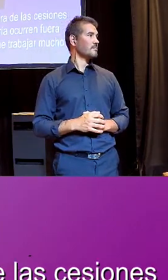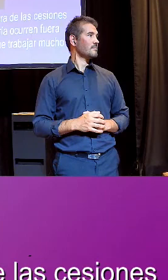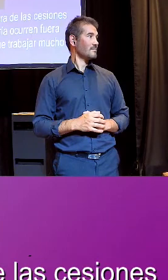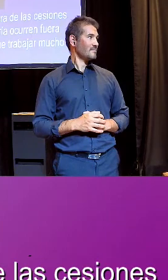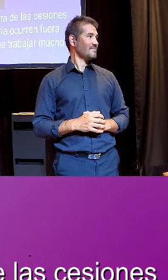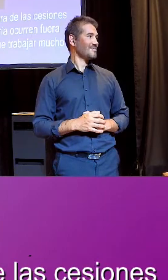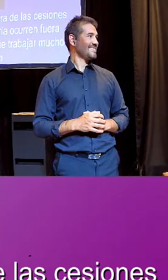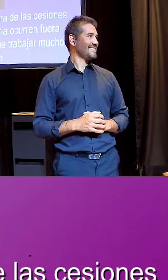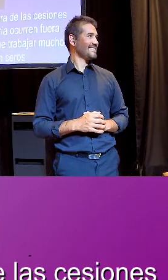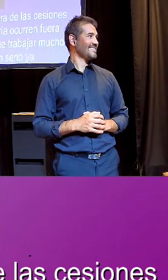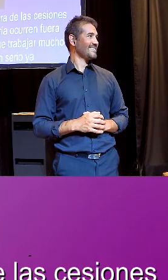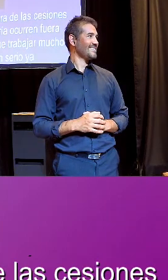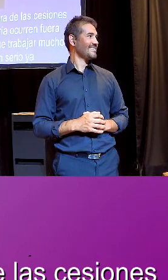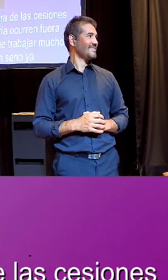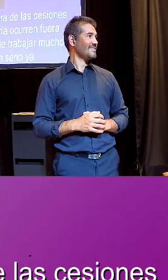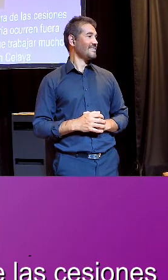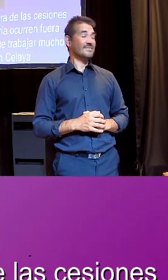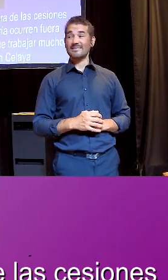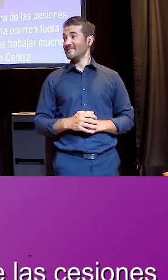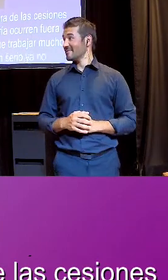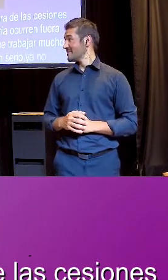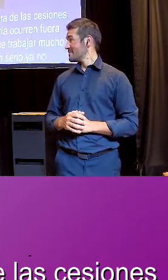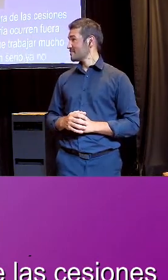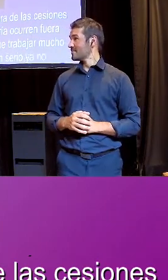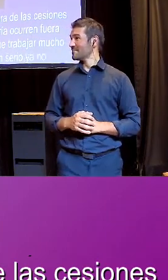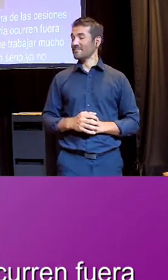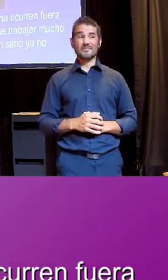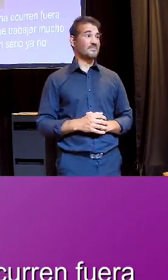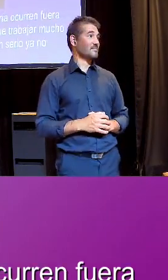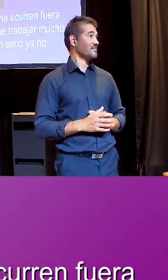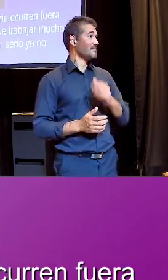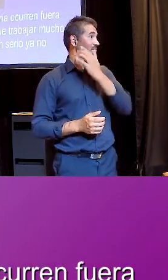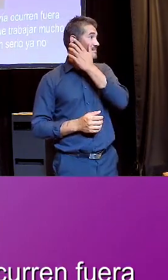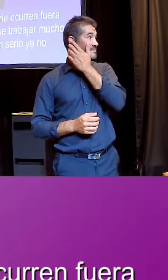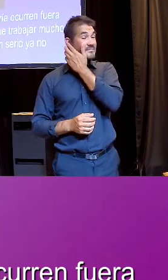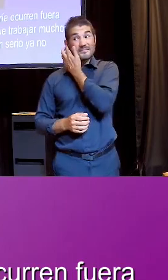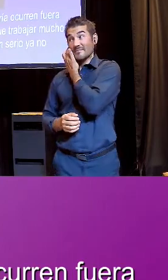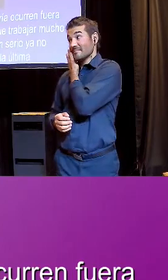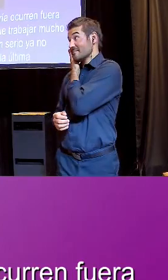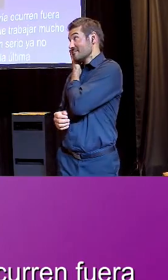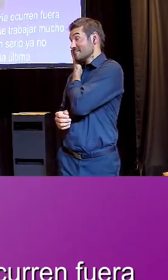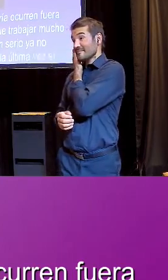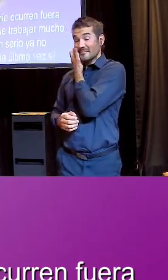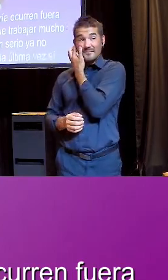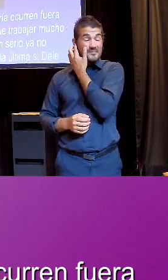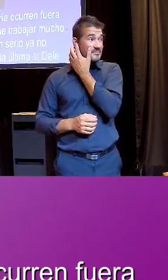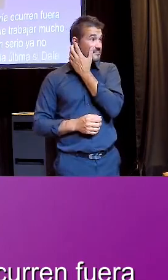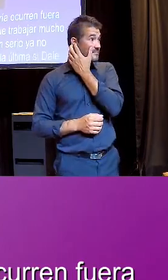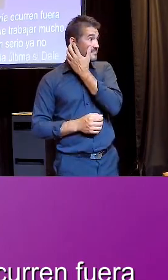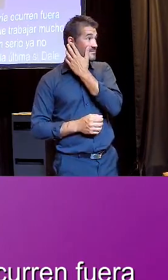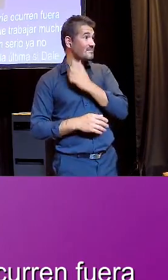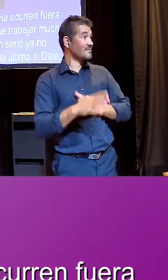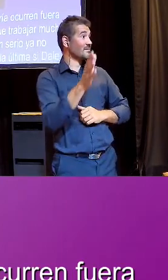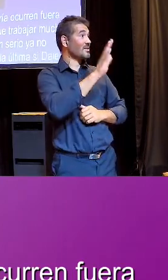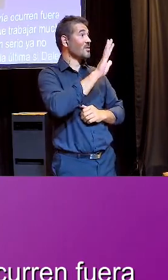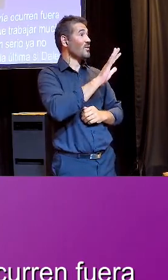en cero ya. Tengo que cortar, ¿no? Bueno, la última rápida. ¿Podemos? ¿La última o ya? ¿Sí? Dale. Hola, Sebastián. Para